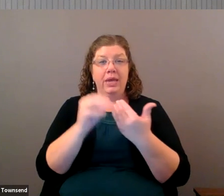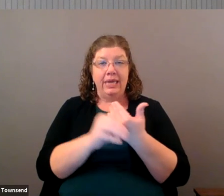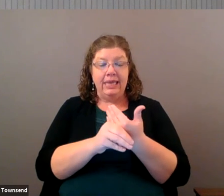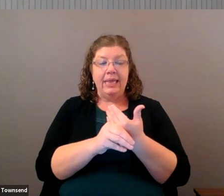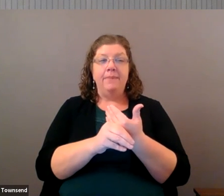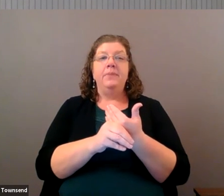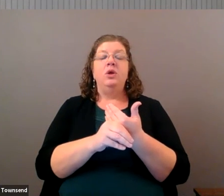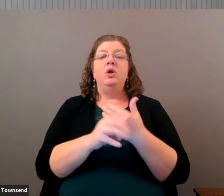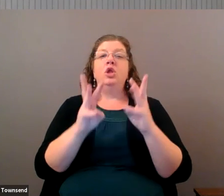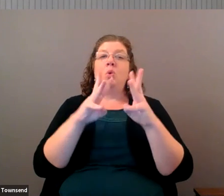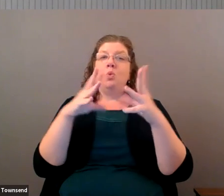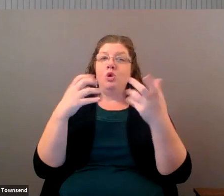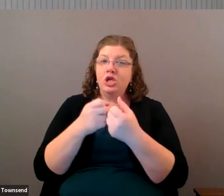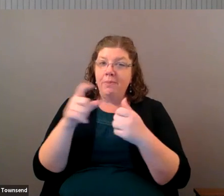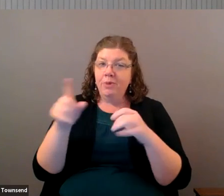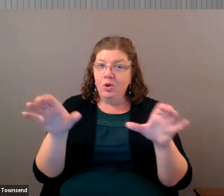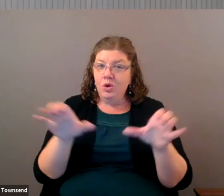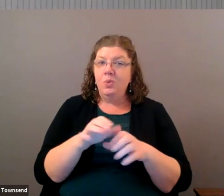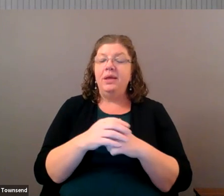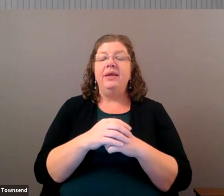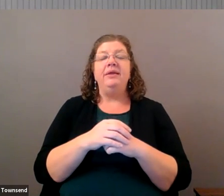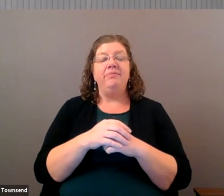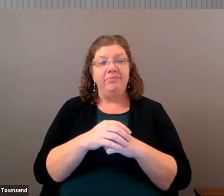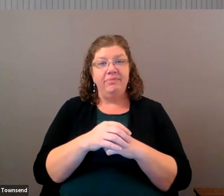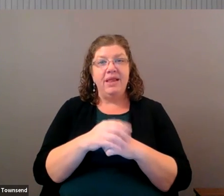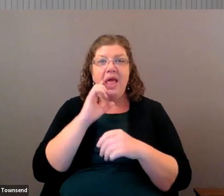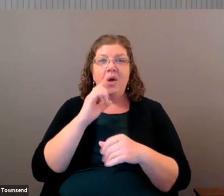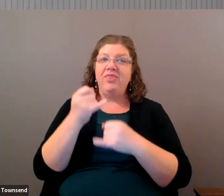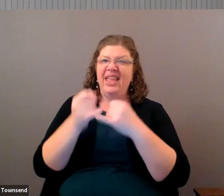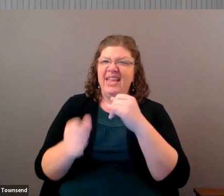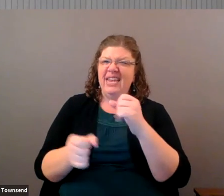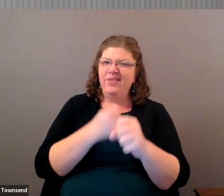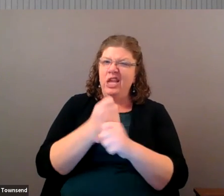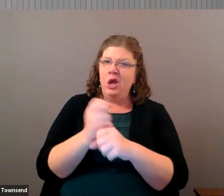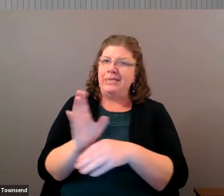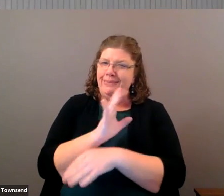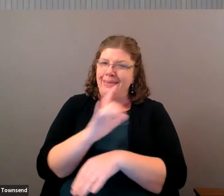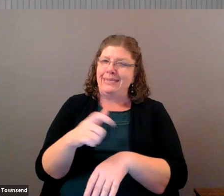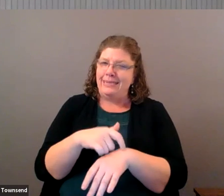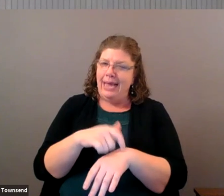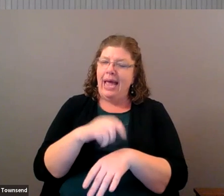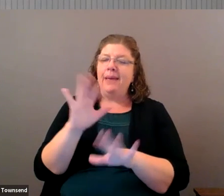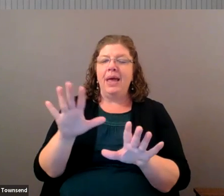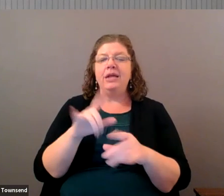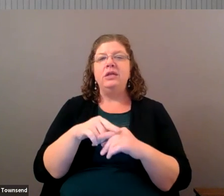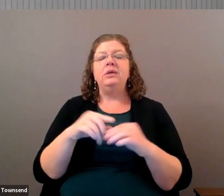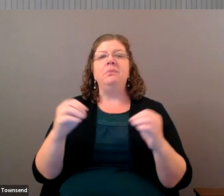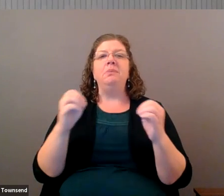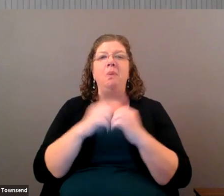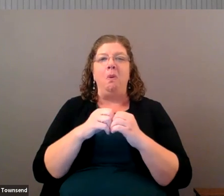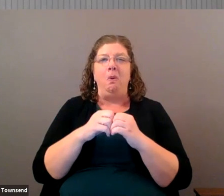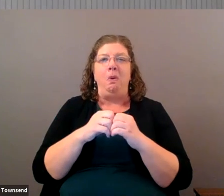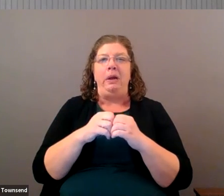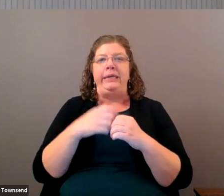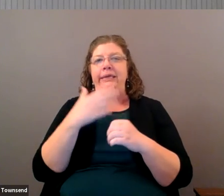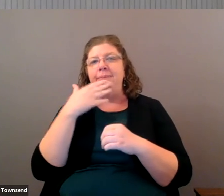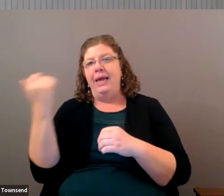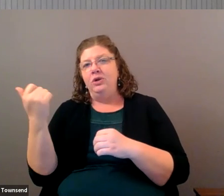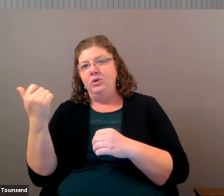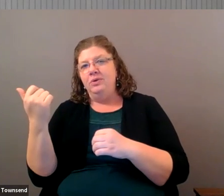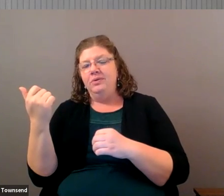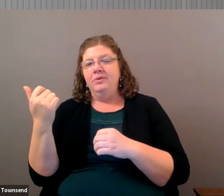y sobre los talleres que van a hacer. Es un tiempo muy ocupado y pues entre